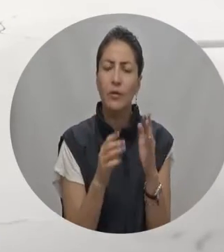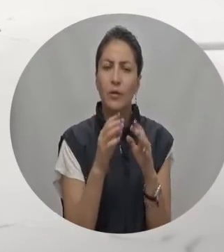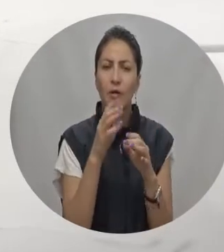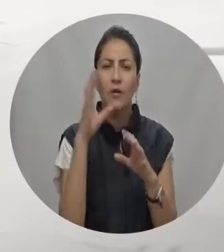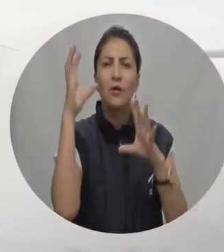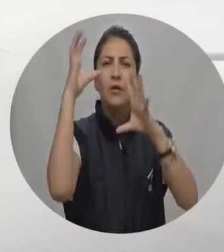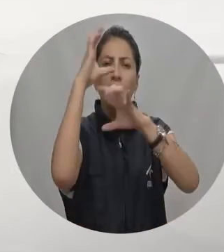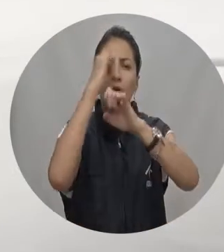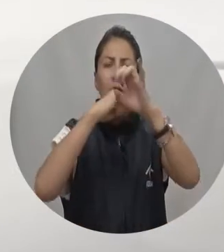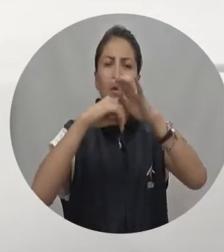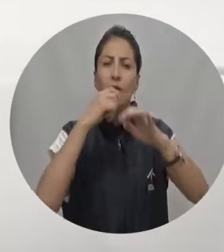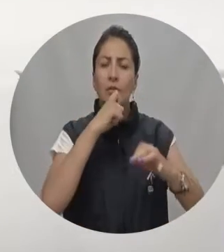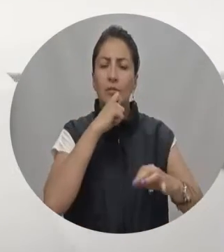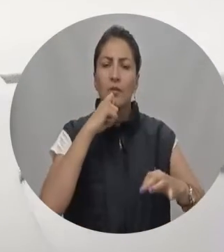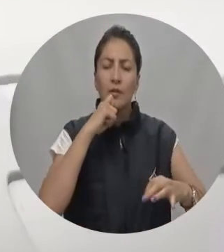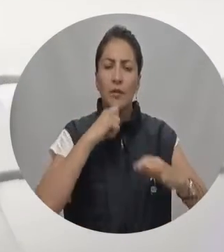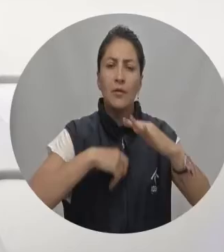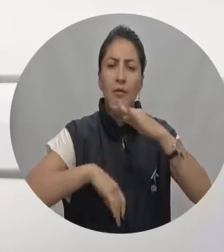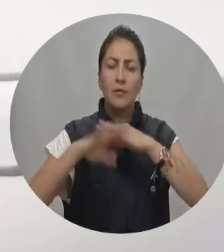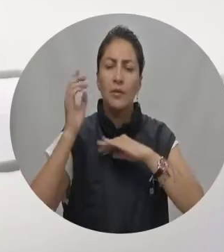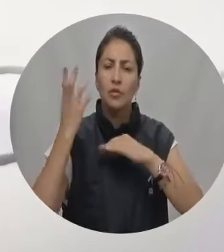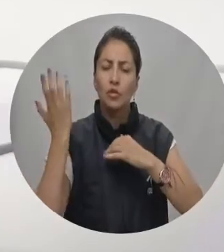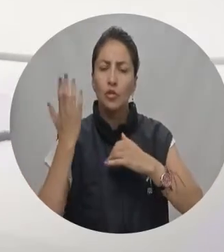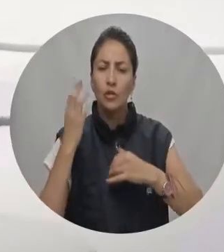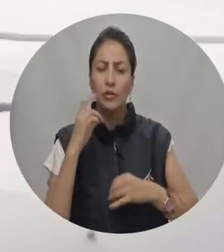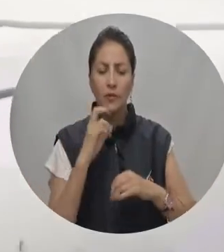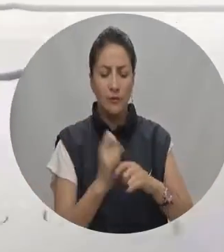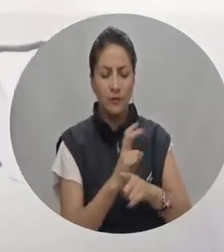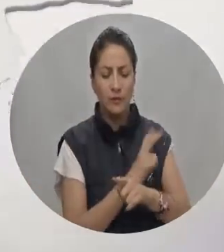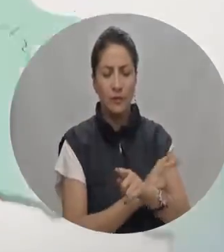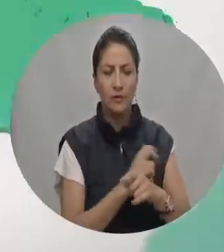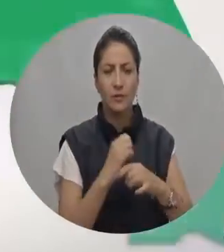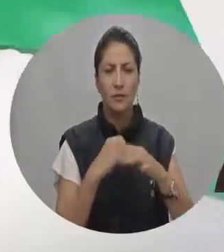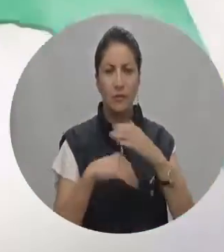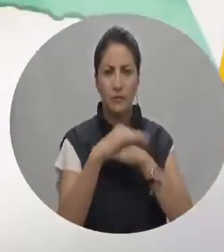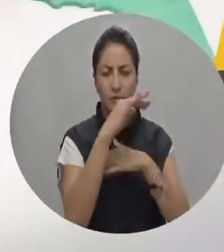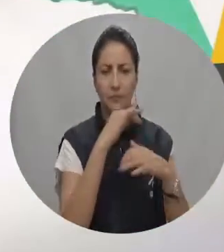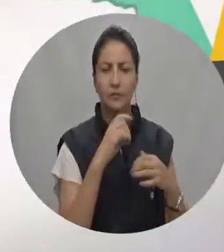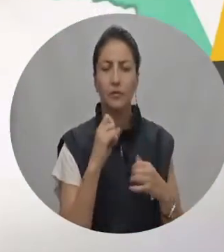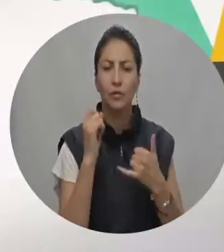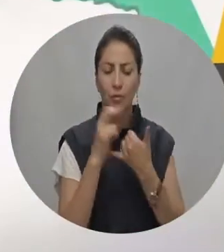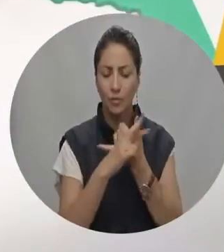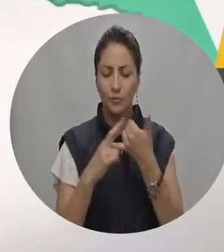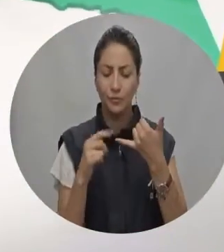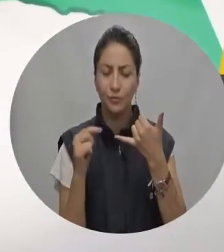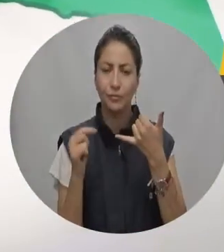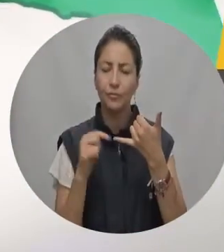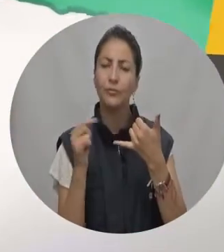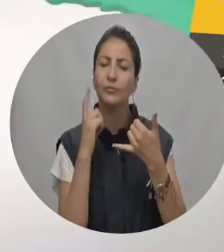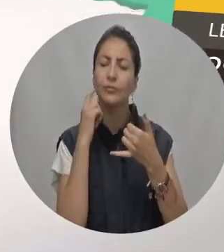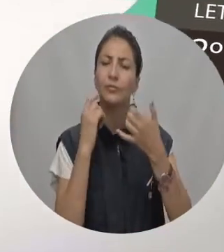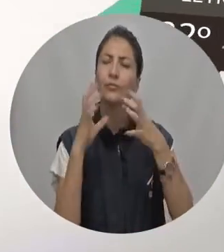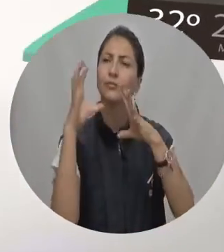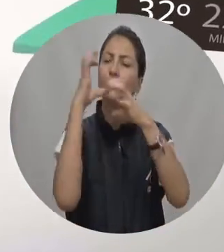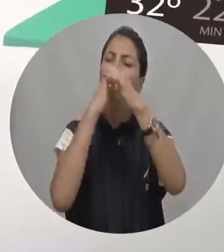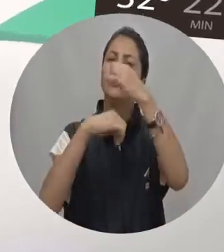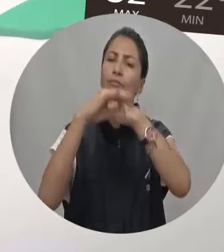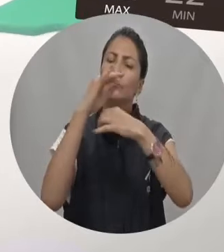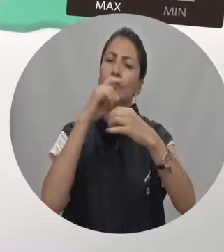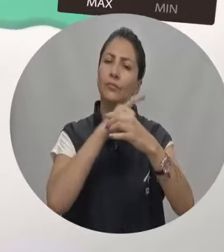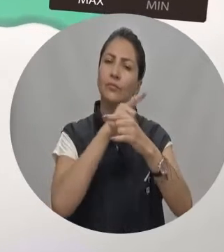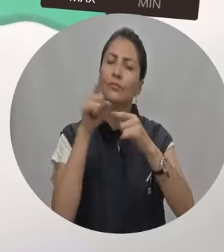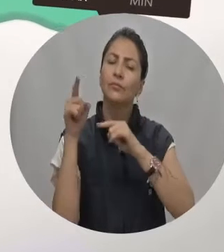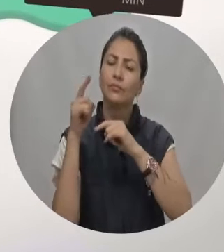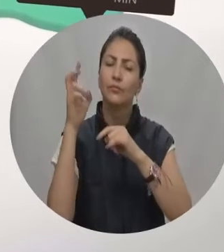que a lo largo de la mañana se mantendrán las nubes y los tiempos secos, a excepción del norte de Vichada y el Piedemonte. Al sur de Colombia persisten